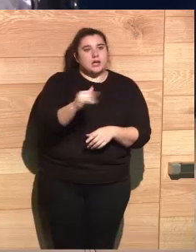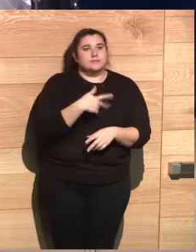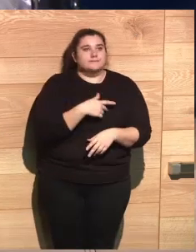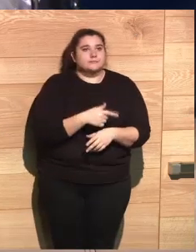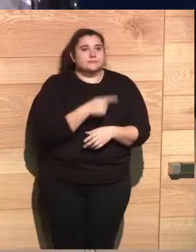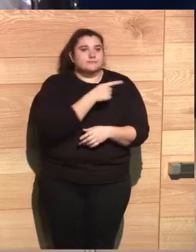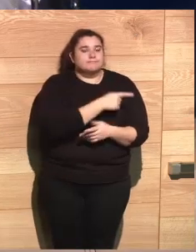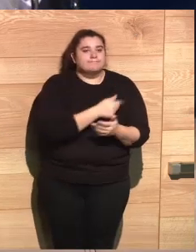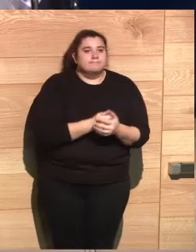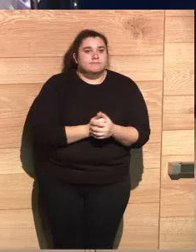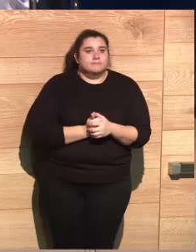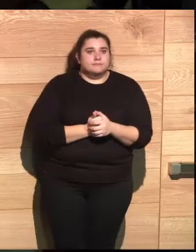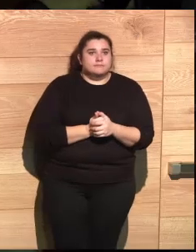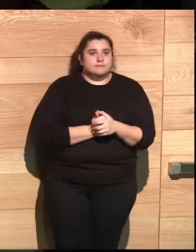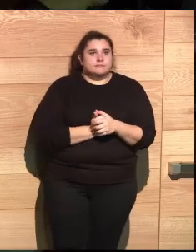ahí. Tercera, sí.